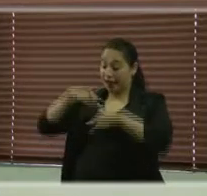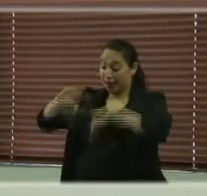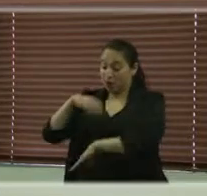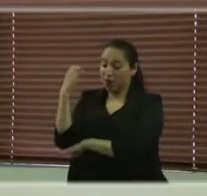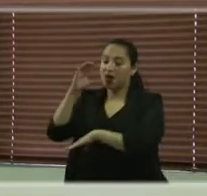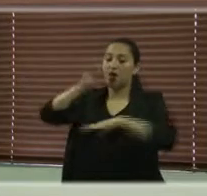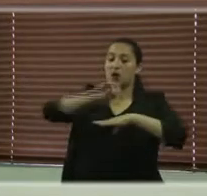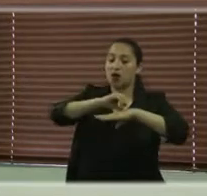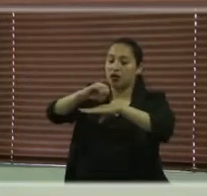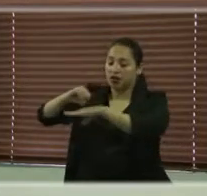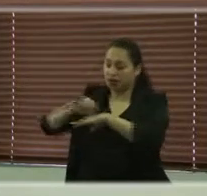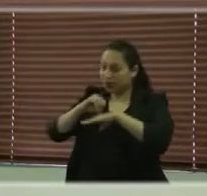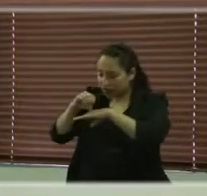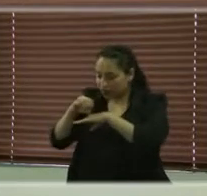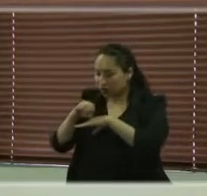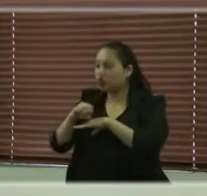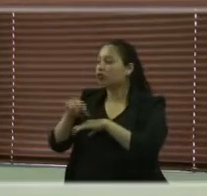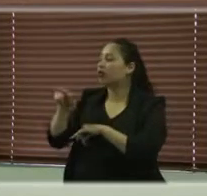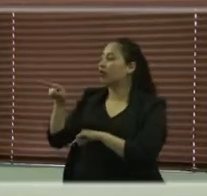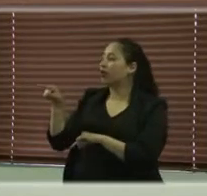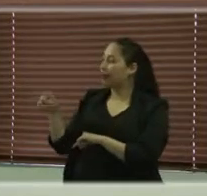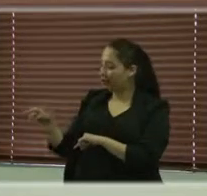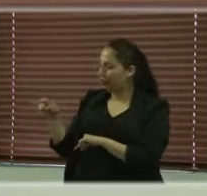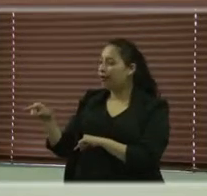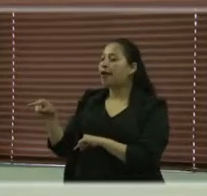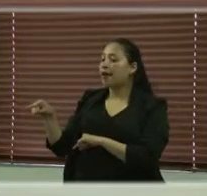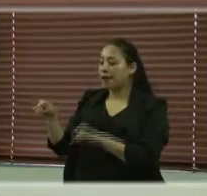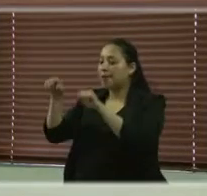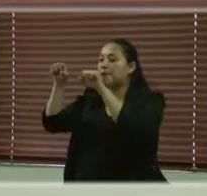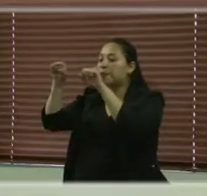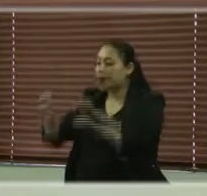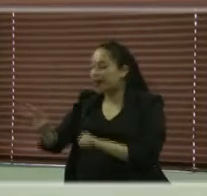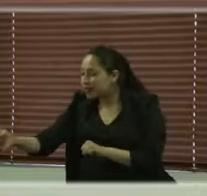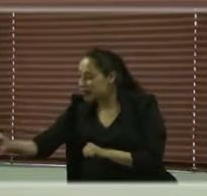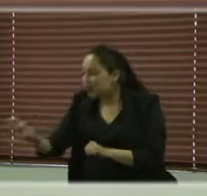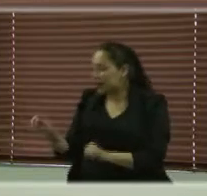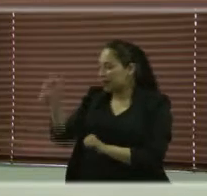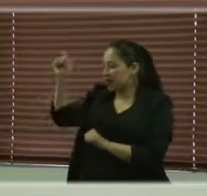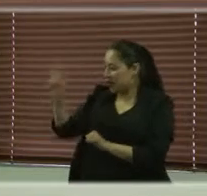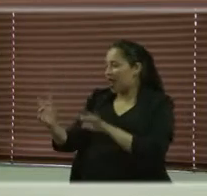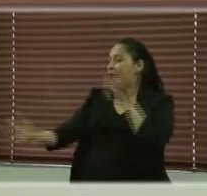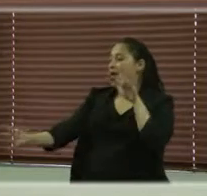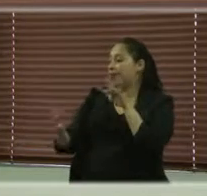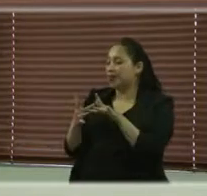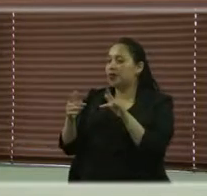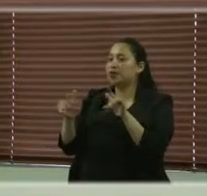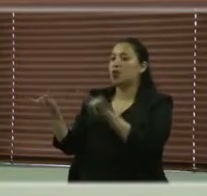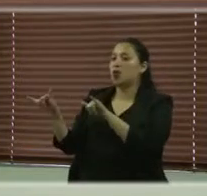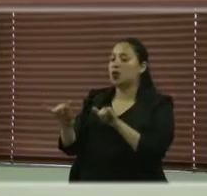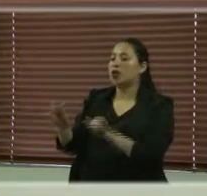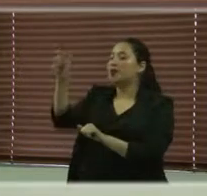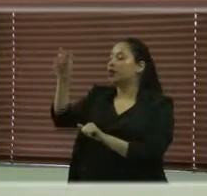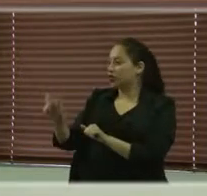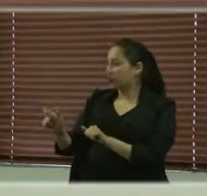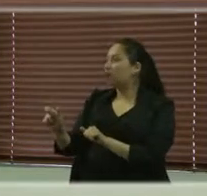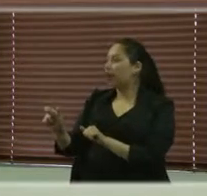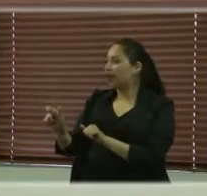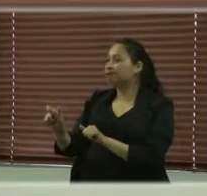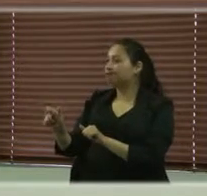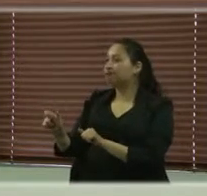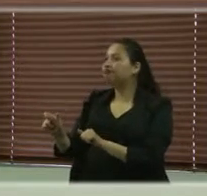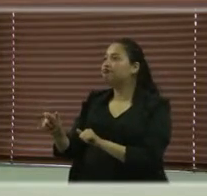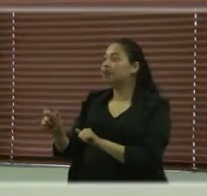tener una incidencia para que la persona que finalmente el estado presente sea una persona que cuente con